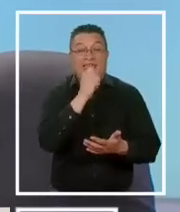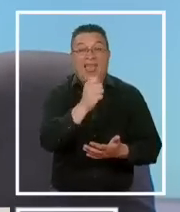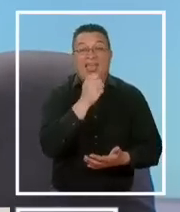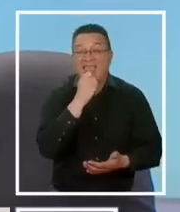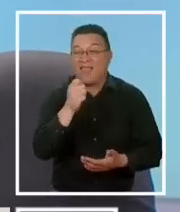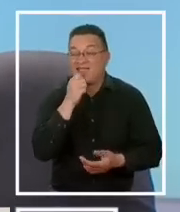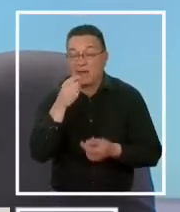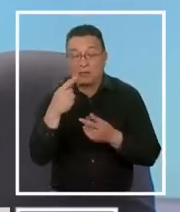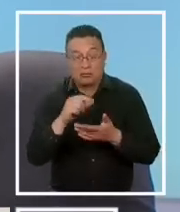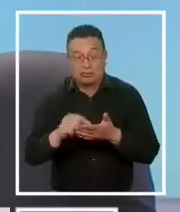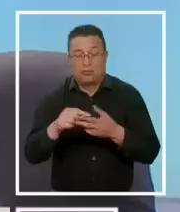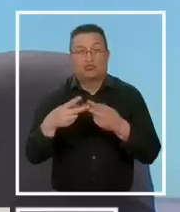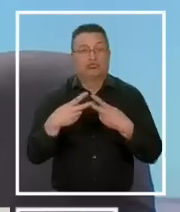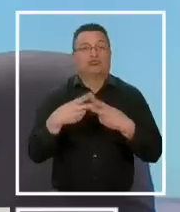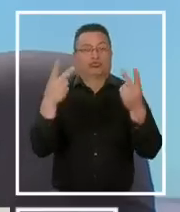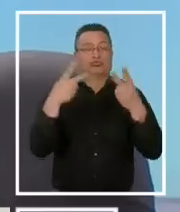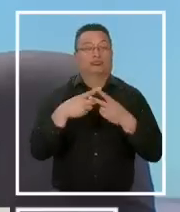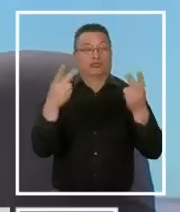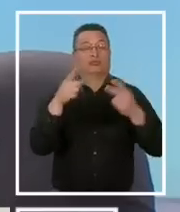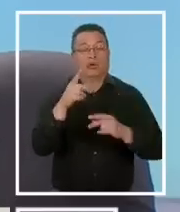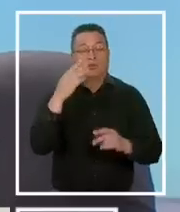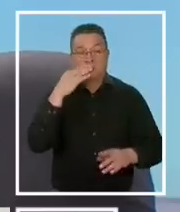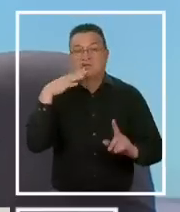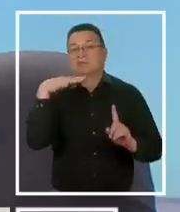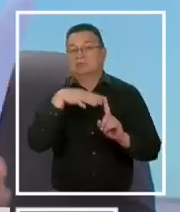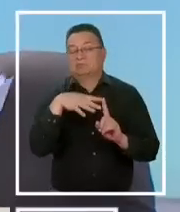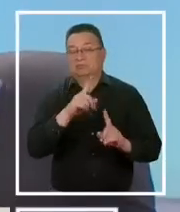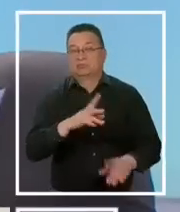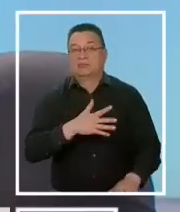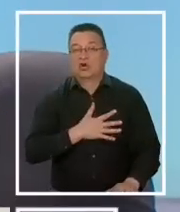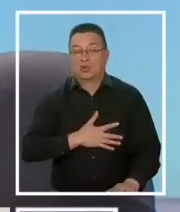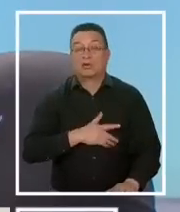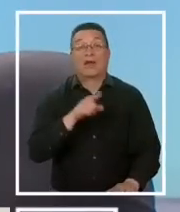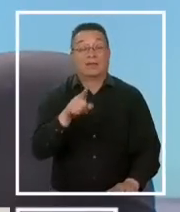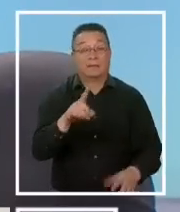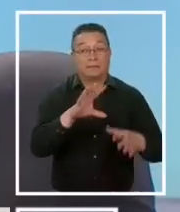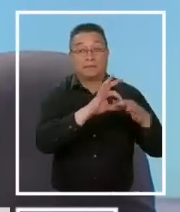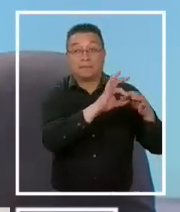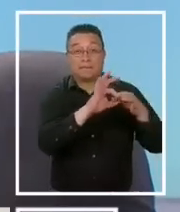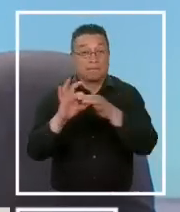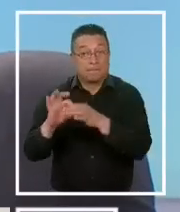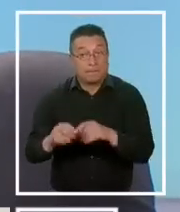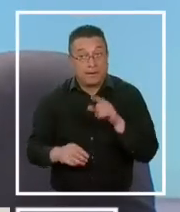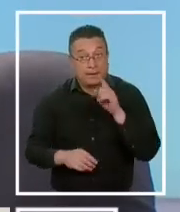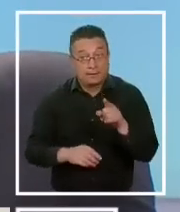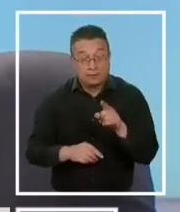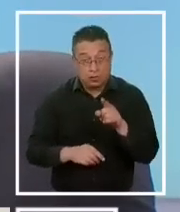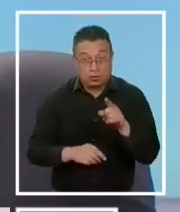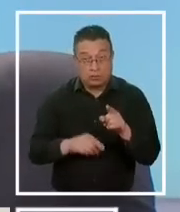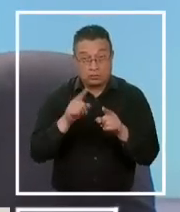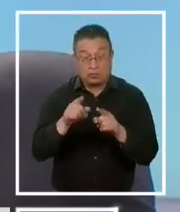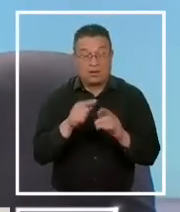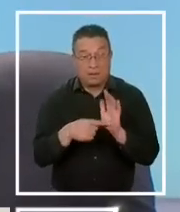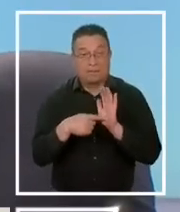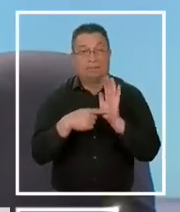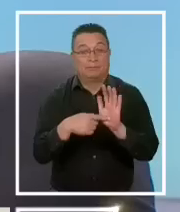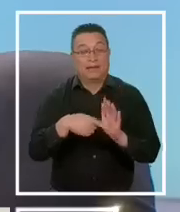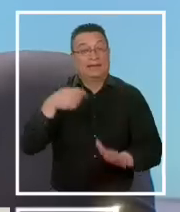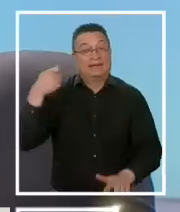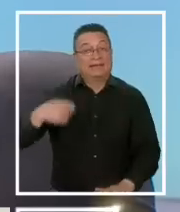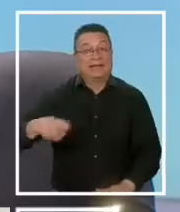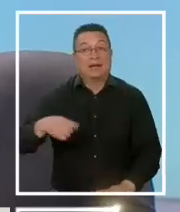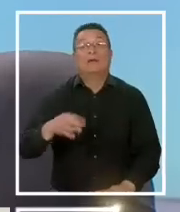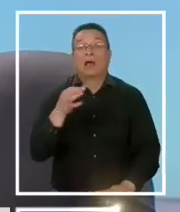varias entrevistas el fiscal donde plantea su crítica ahora para para ir al contexto usted en su presentación al senado